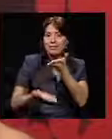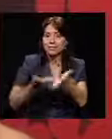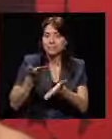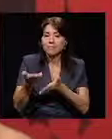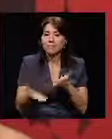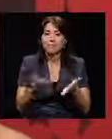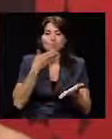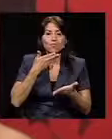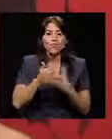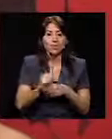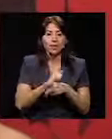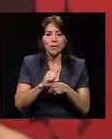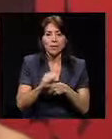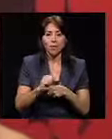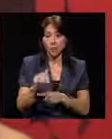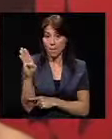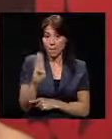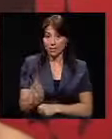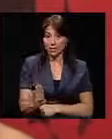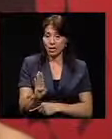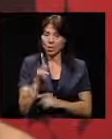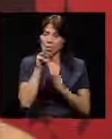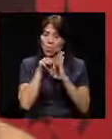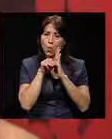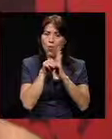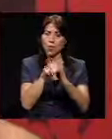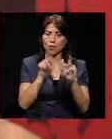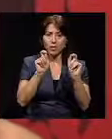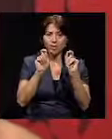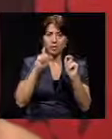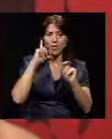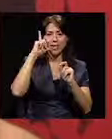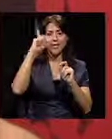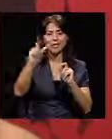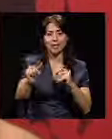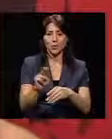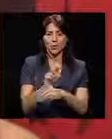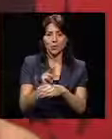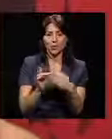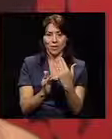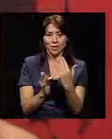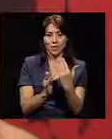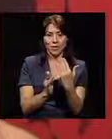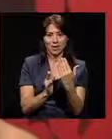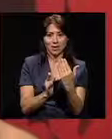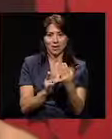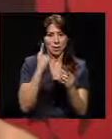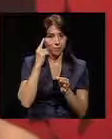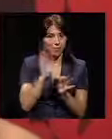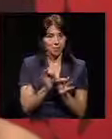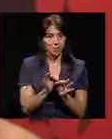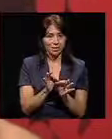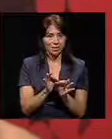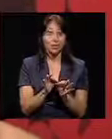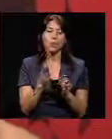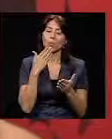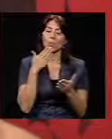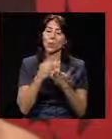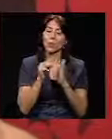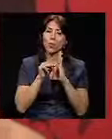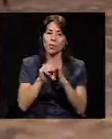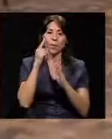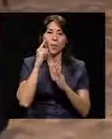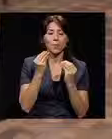entrenamiento. Brasil es un modelo de educación a distancia para intérpretes usando tecnología. De nuevo, es un muy buen modelo para muchos